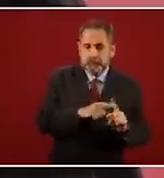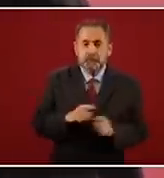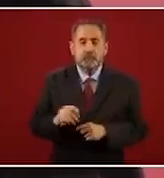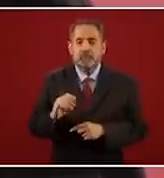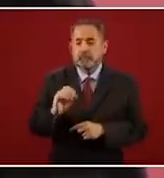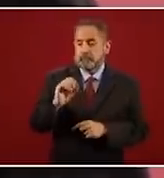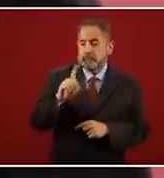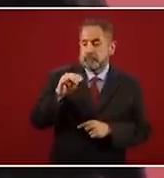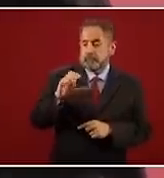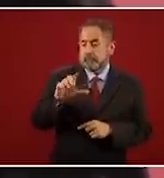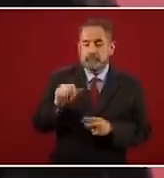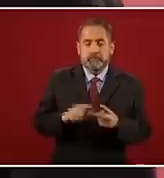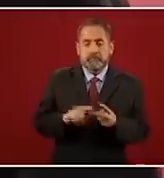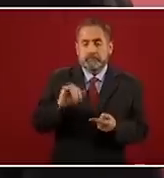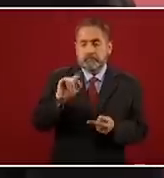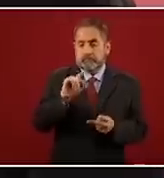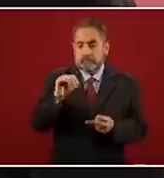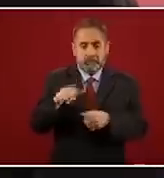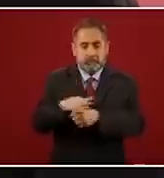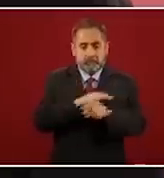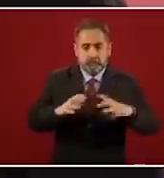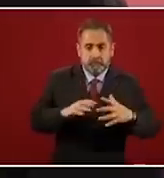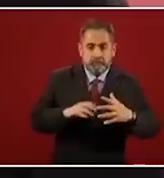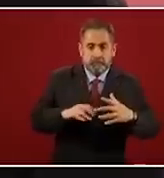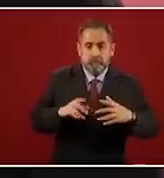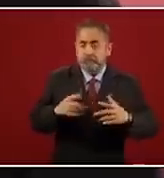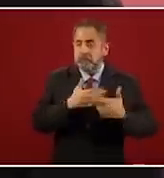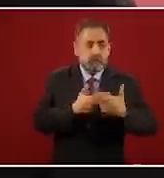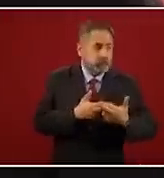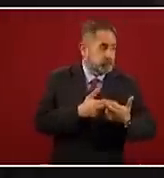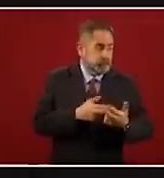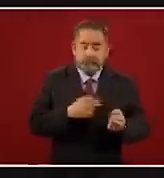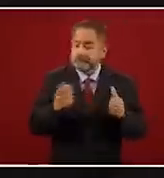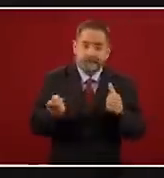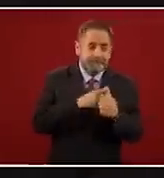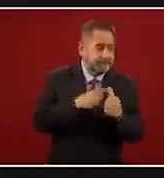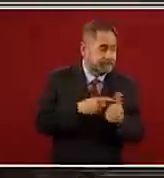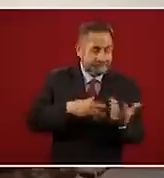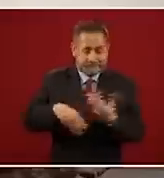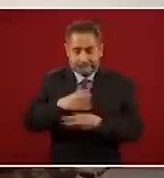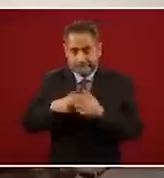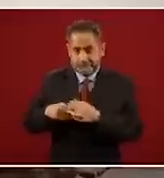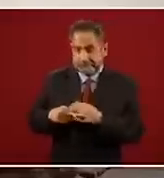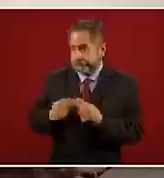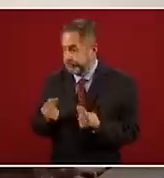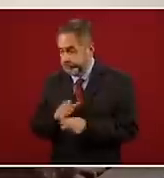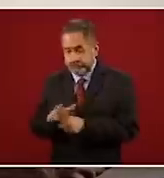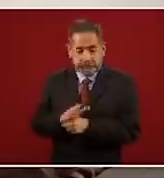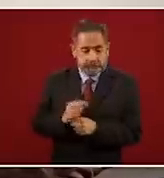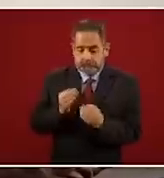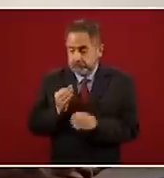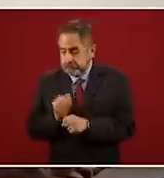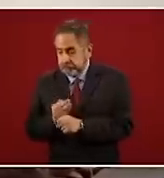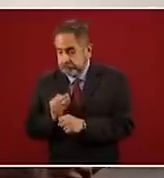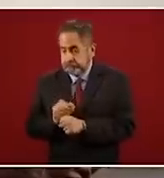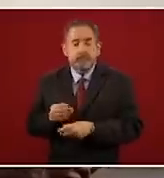istmo, pues en el momento en que tengamos un superávit de producción. O sea, primero vamos a resolver nuestra necesidad de